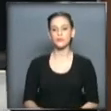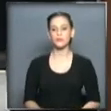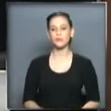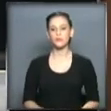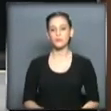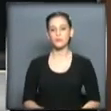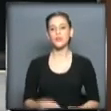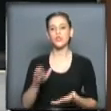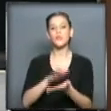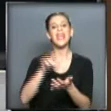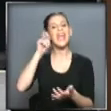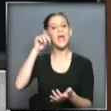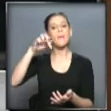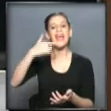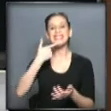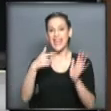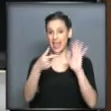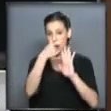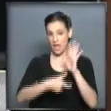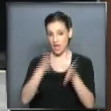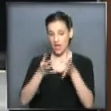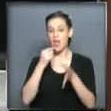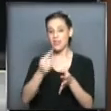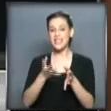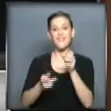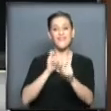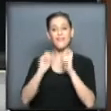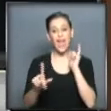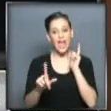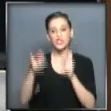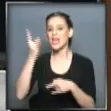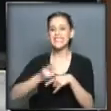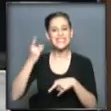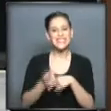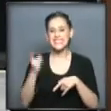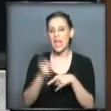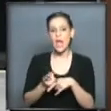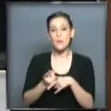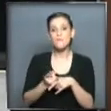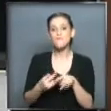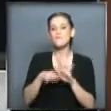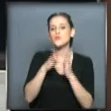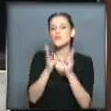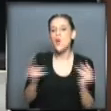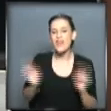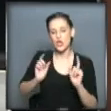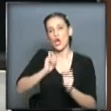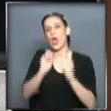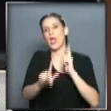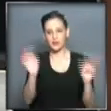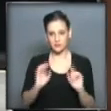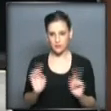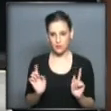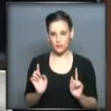el registro del GPS indica que la velocidad siempre fue en forma ascendente.